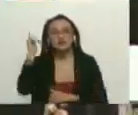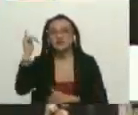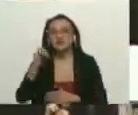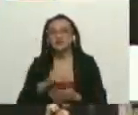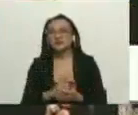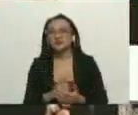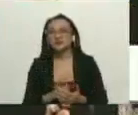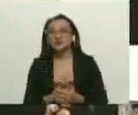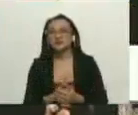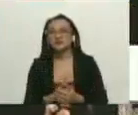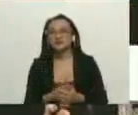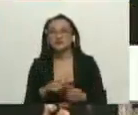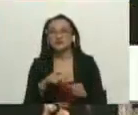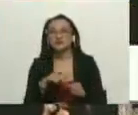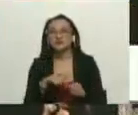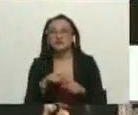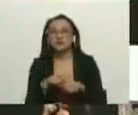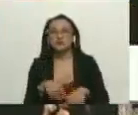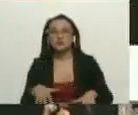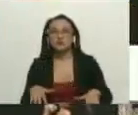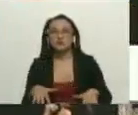de la estructura